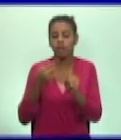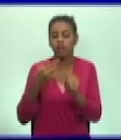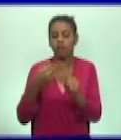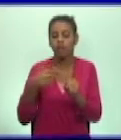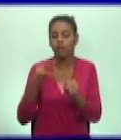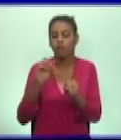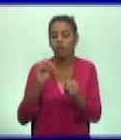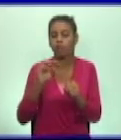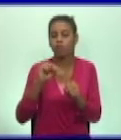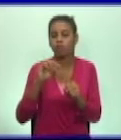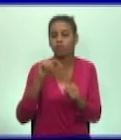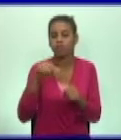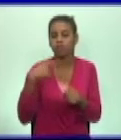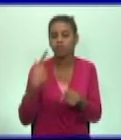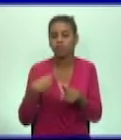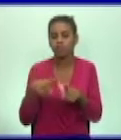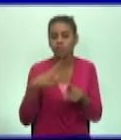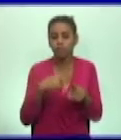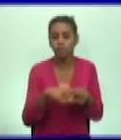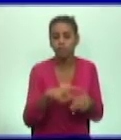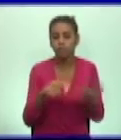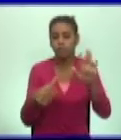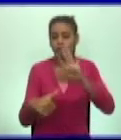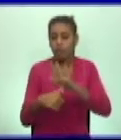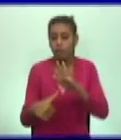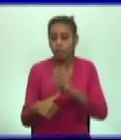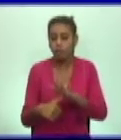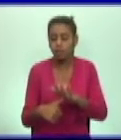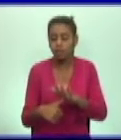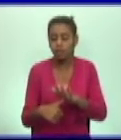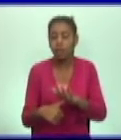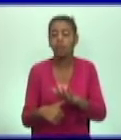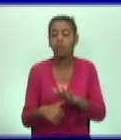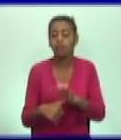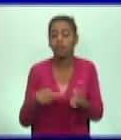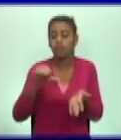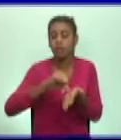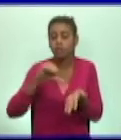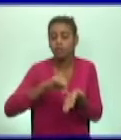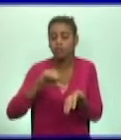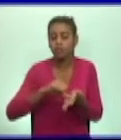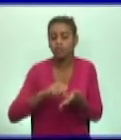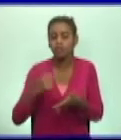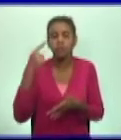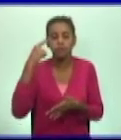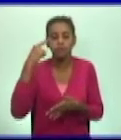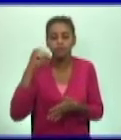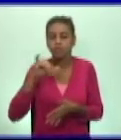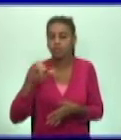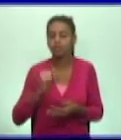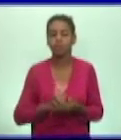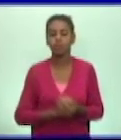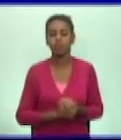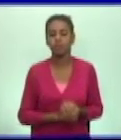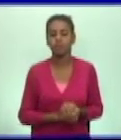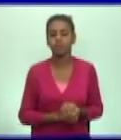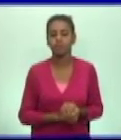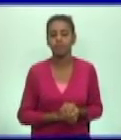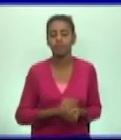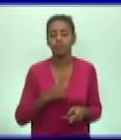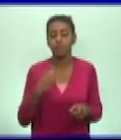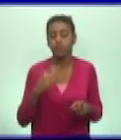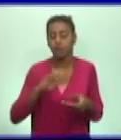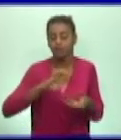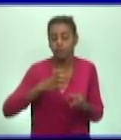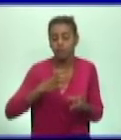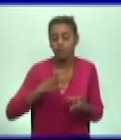Vietnam. Y desde allí comenzaron a hostigar todo el sur y todo el norte de Vietnam. De tal manera entonces que ahora también